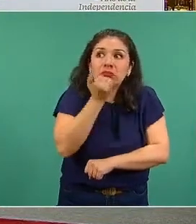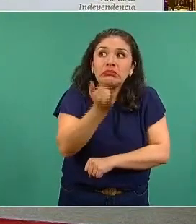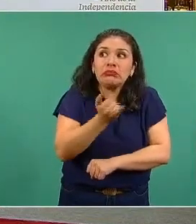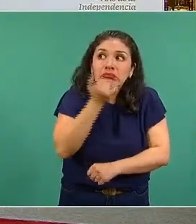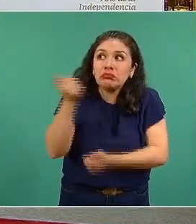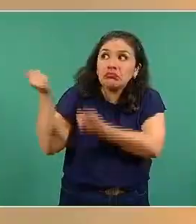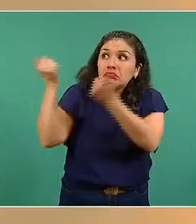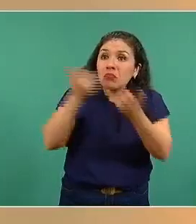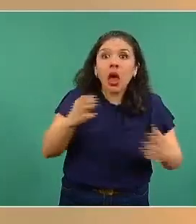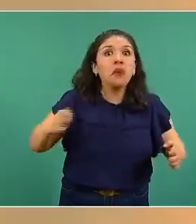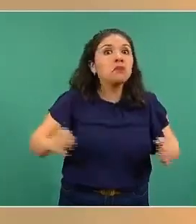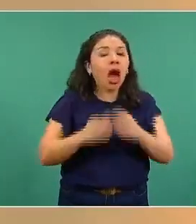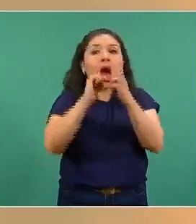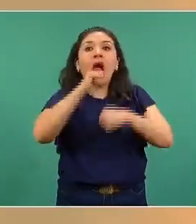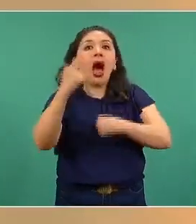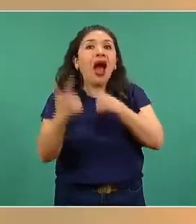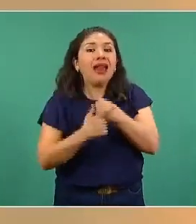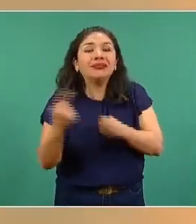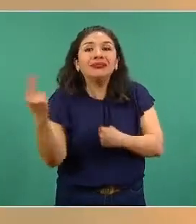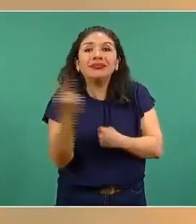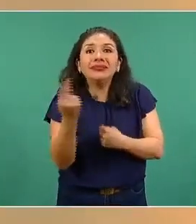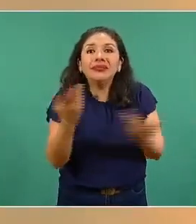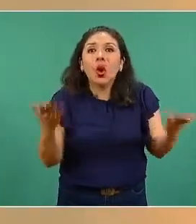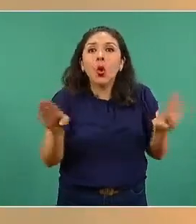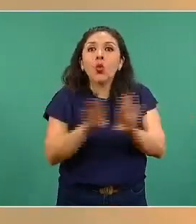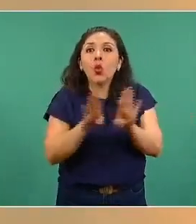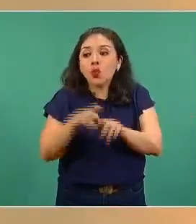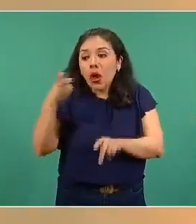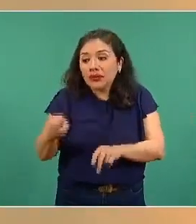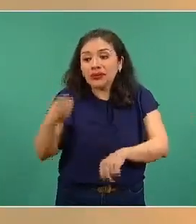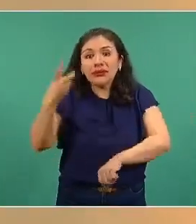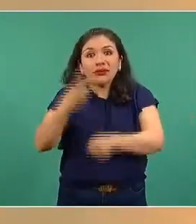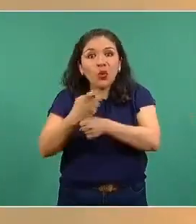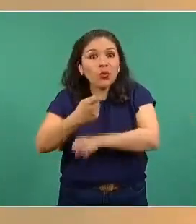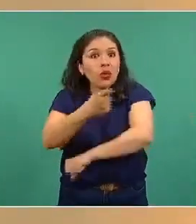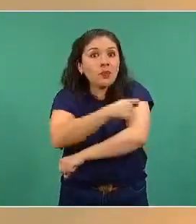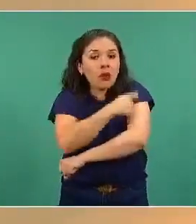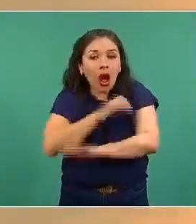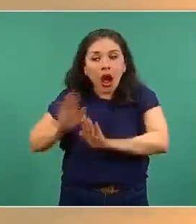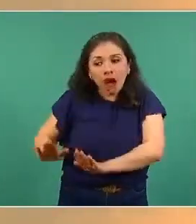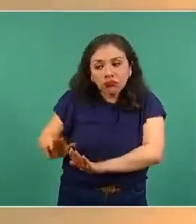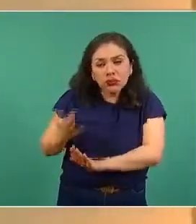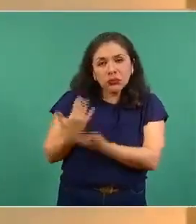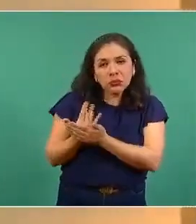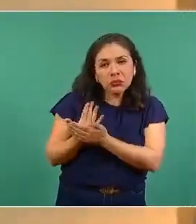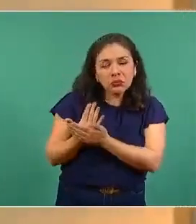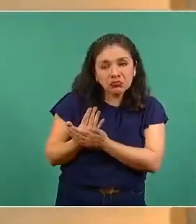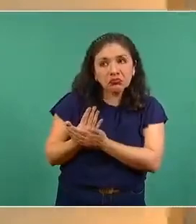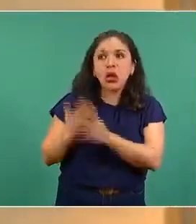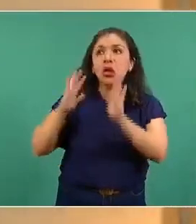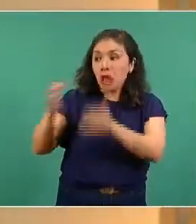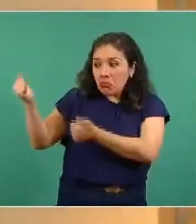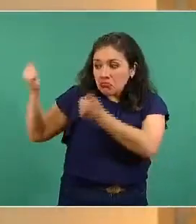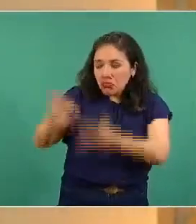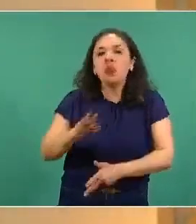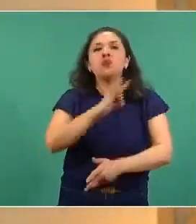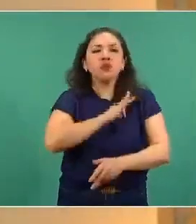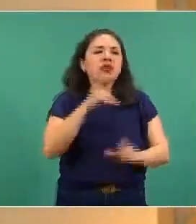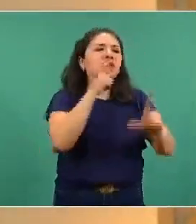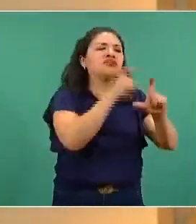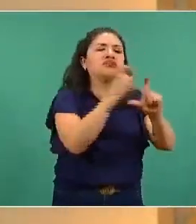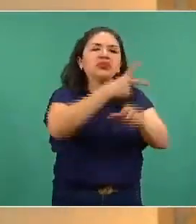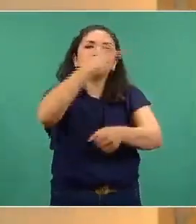una eventualidad en la que se necesitara aplicar la segunda dosis. Y eso nos da la garantía de poder aplicar la segunda